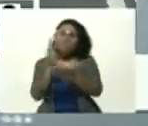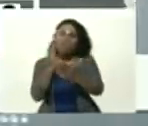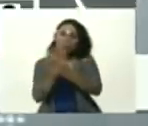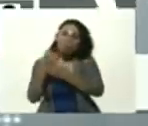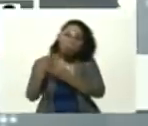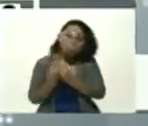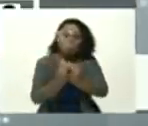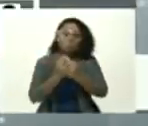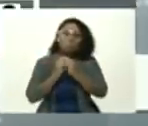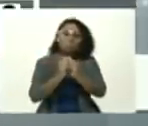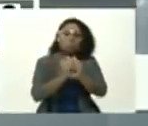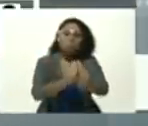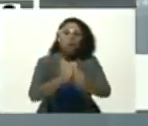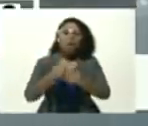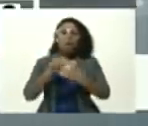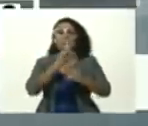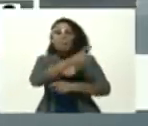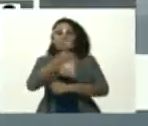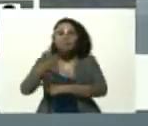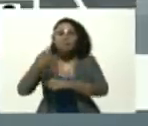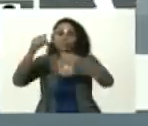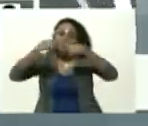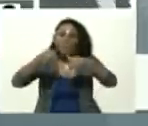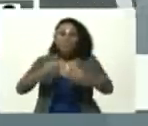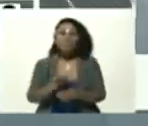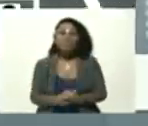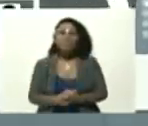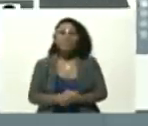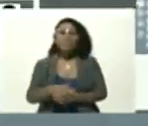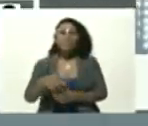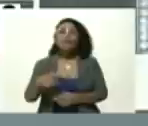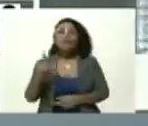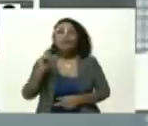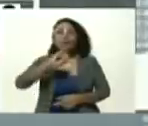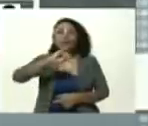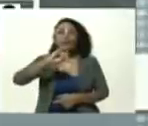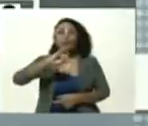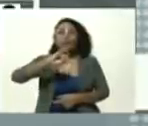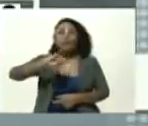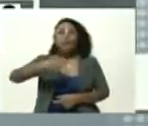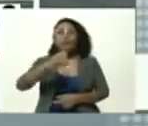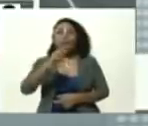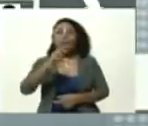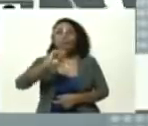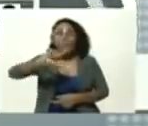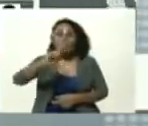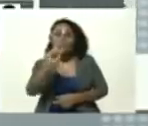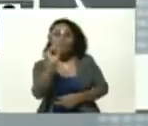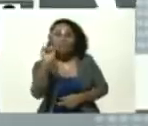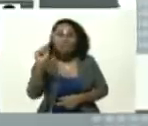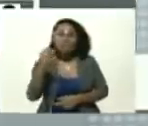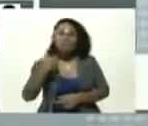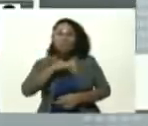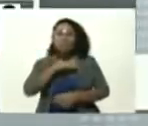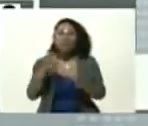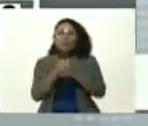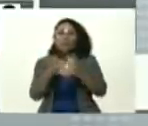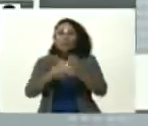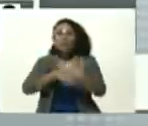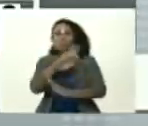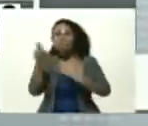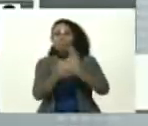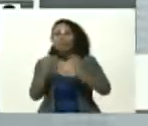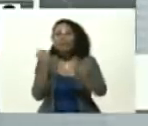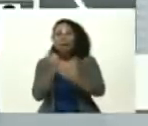gente. Y José Marcano, bueno, aquí está el equipo completo de trabajo.